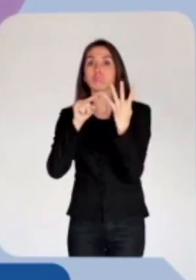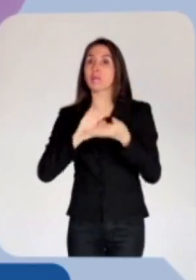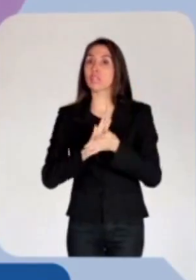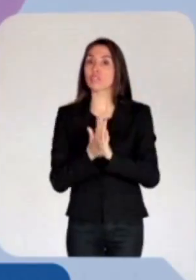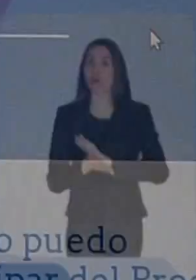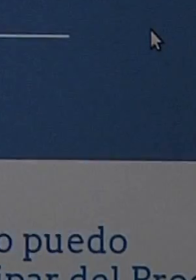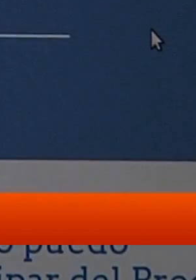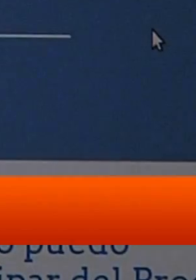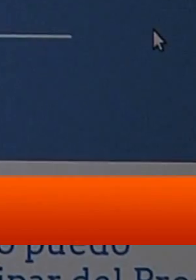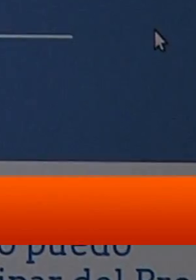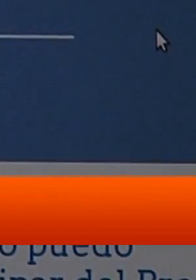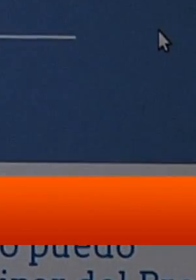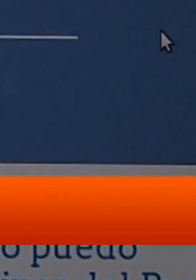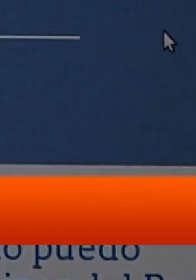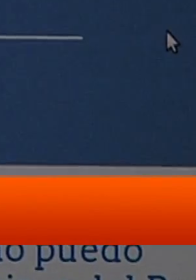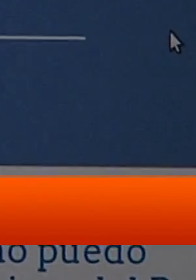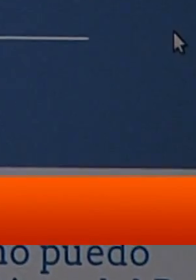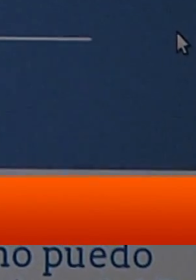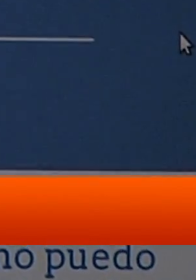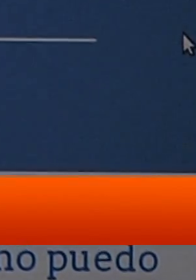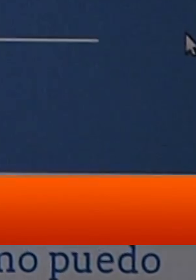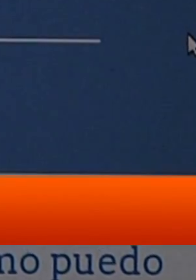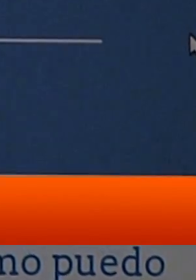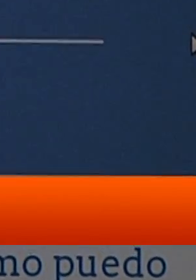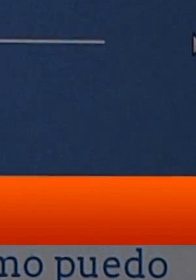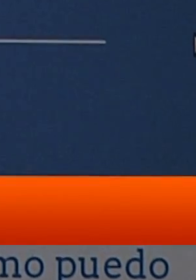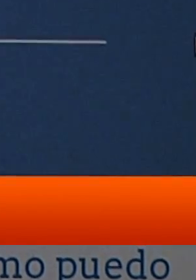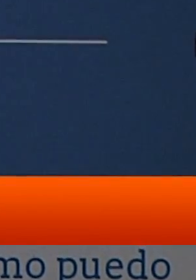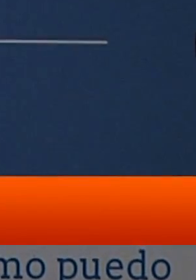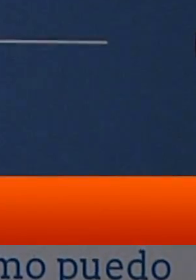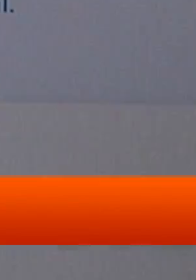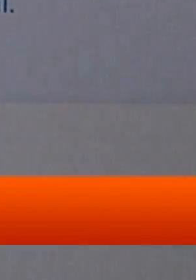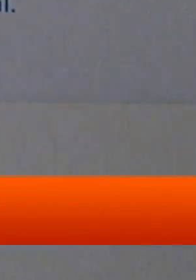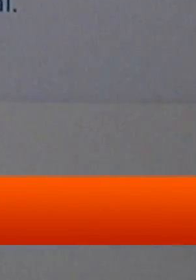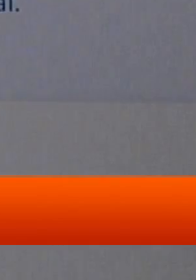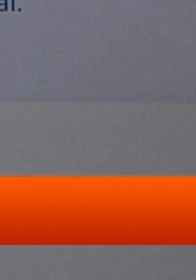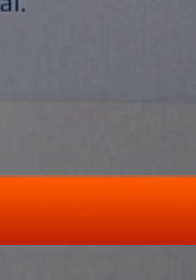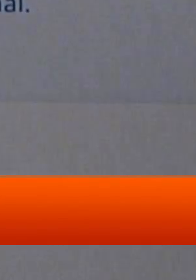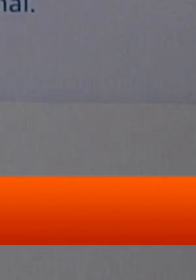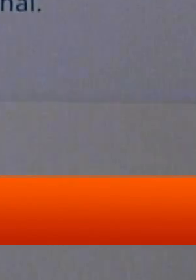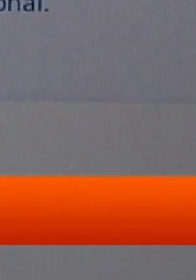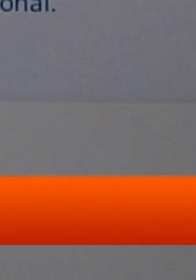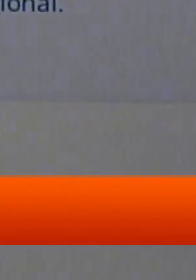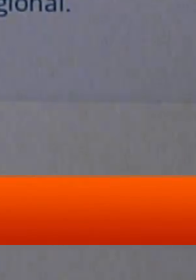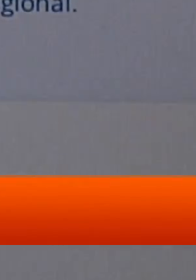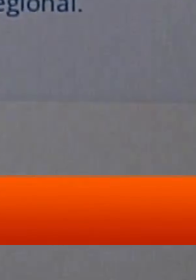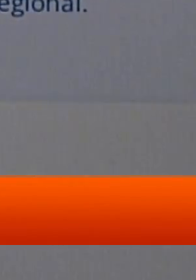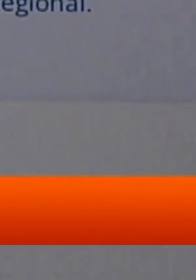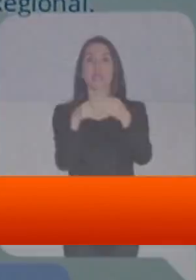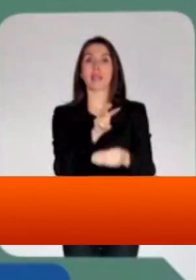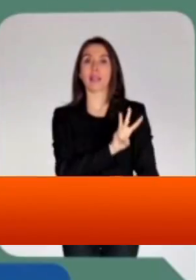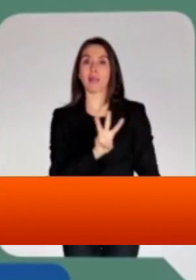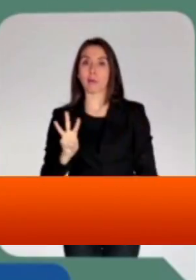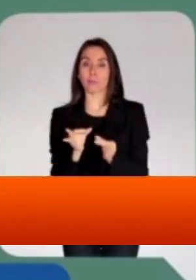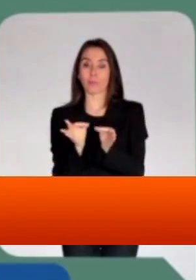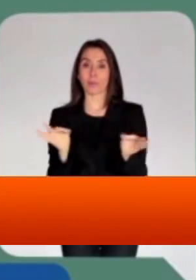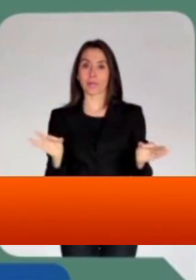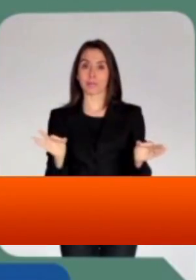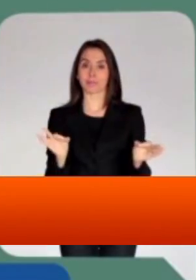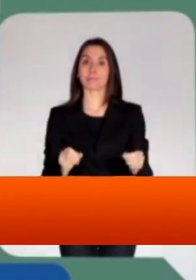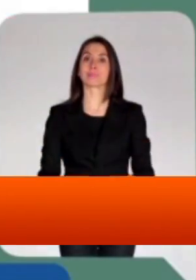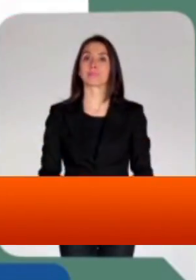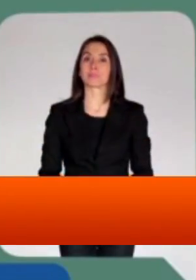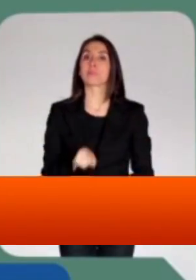www punto una constitución para chile punto cl además en los diálogos comunales del 23 de abril